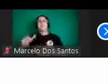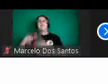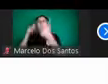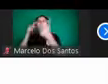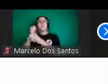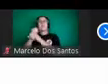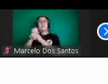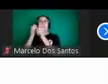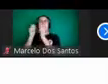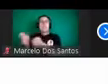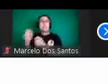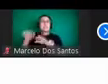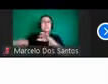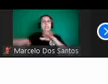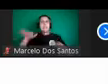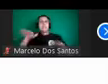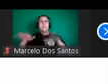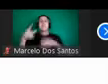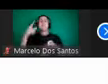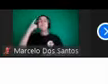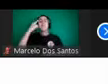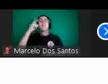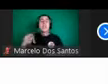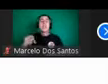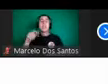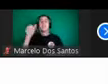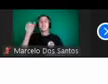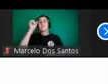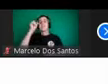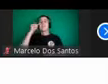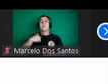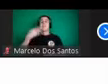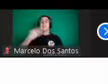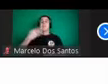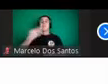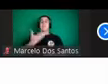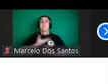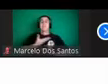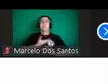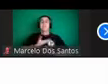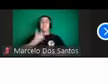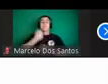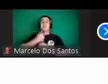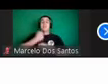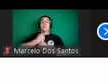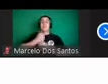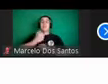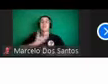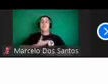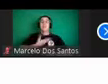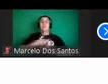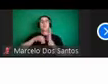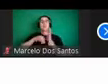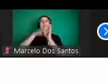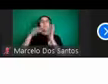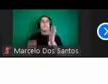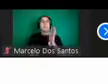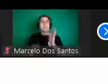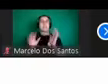administrar correctamente el tiempo de trabajo y el rendimiento de la persona. También nos ayudó muchísimo a cambiar la